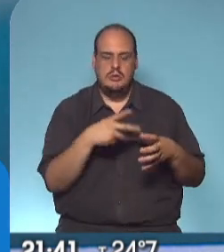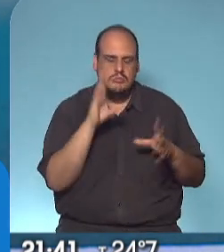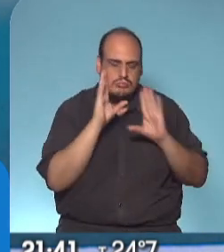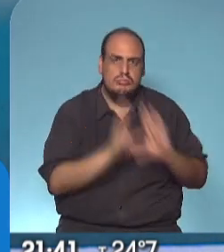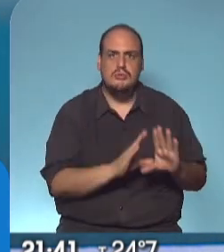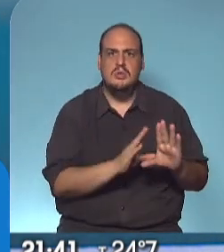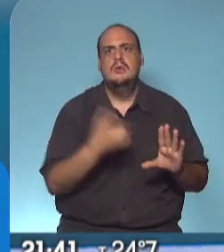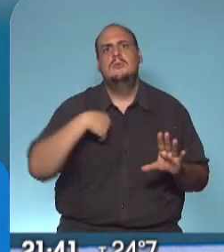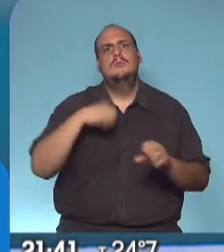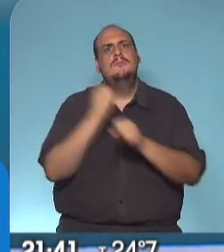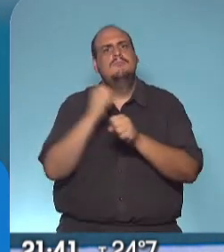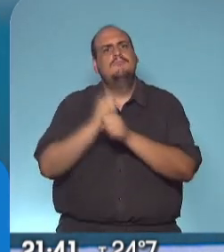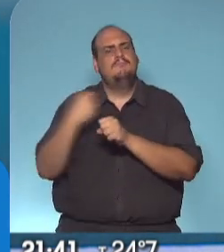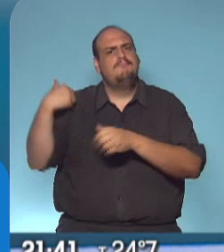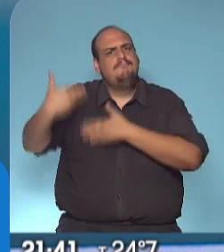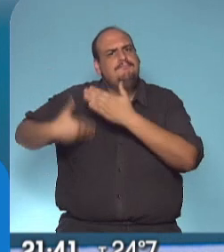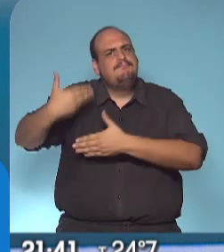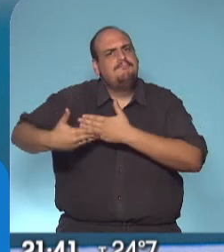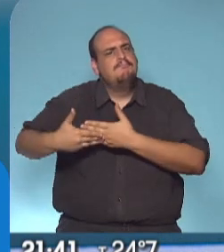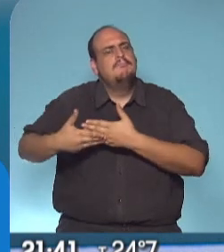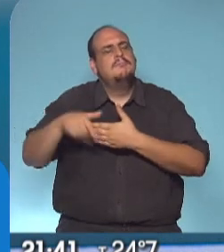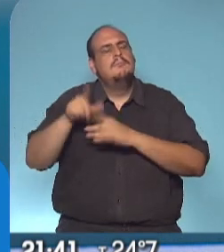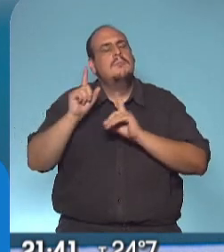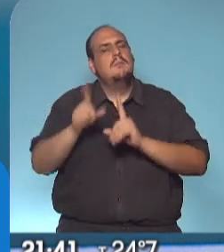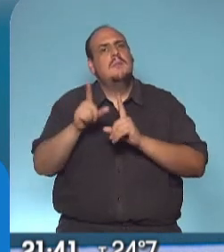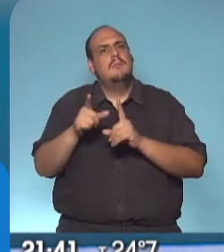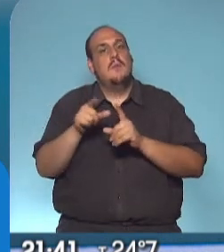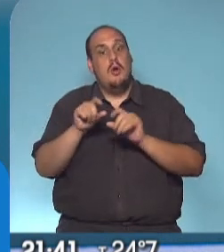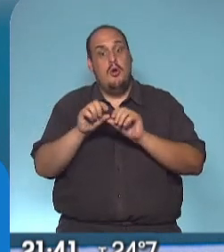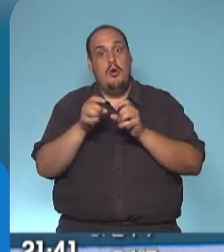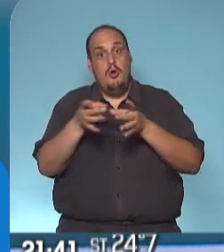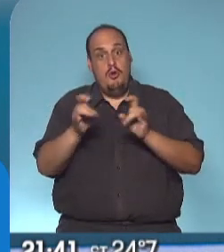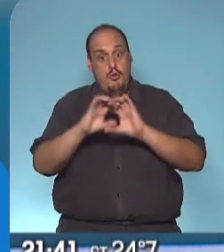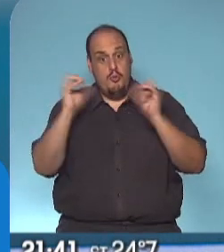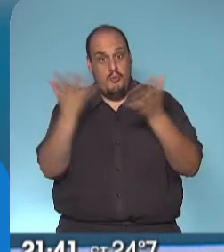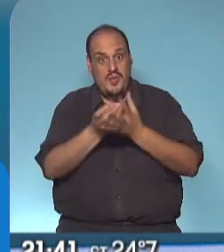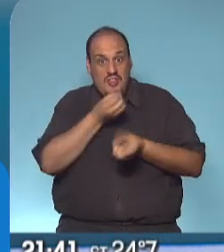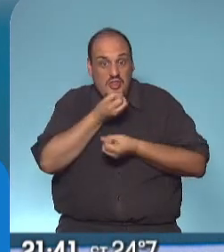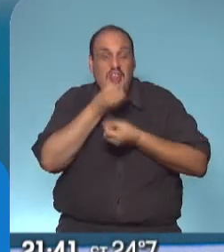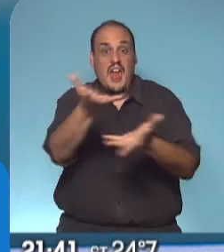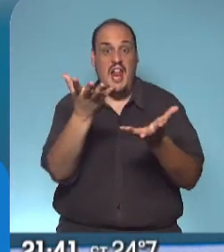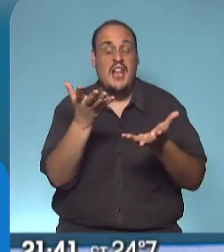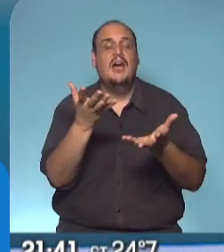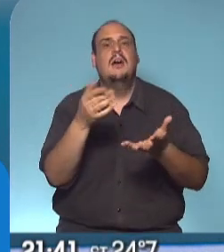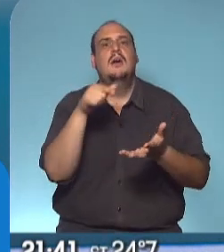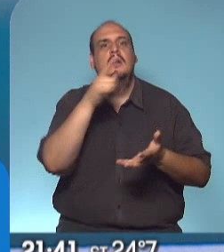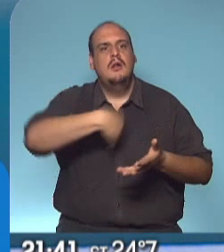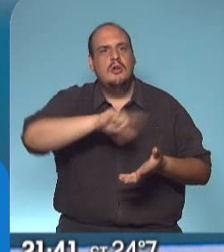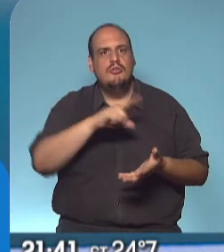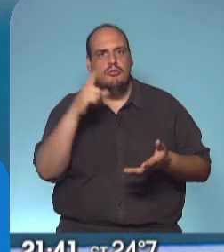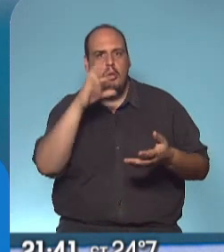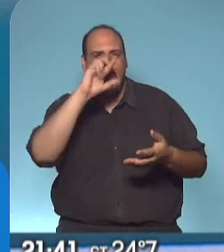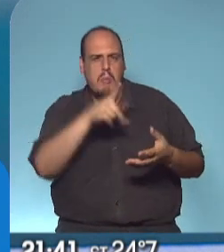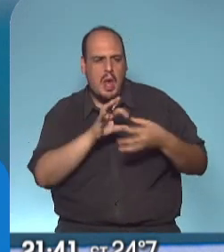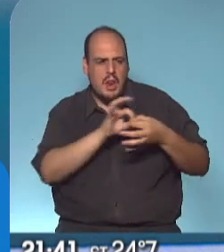Venimos desarrollando desde que se declara la pandemia una serie de actividades de articulaciones con